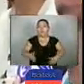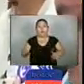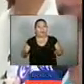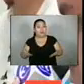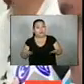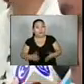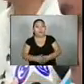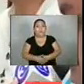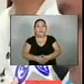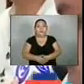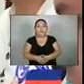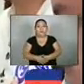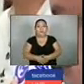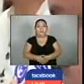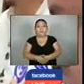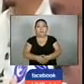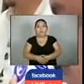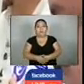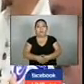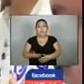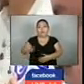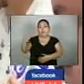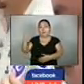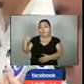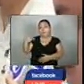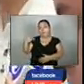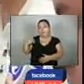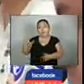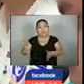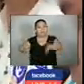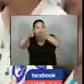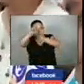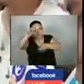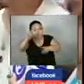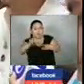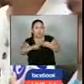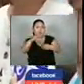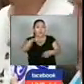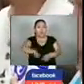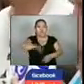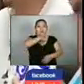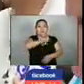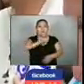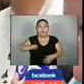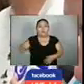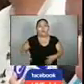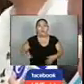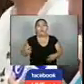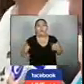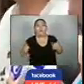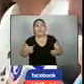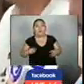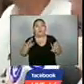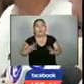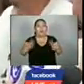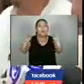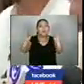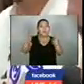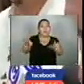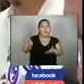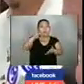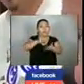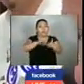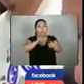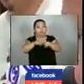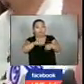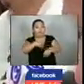los que ha habido, los abusos, el deterioro a la institucionalidad de nuestro país, uno de ellos es la reelección presidencial. Para